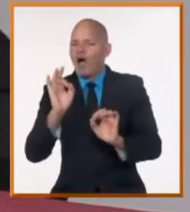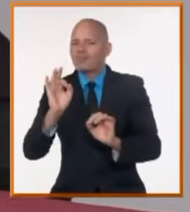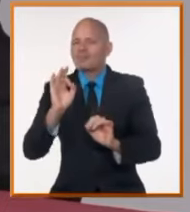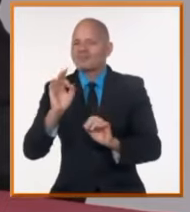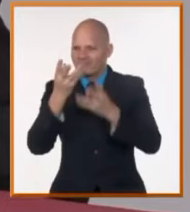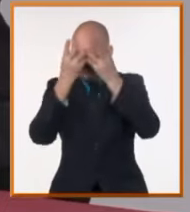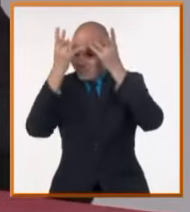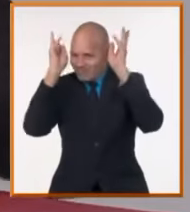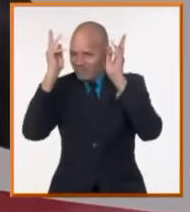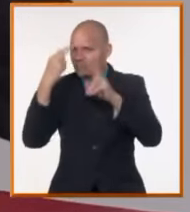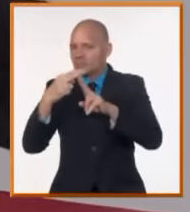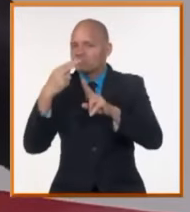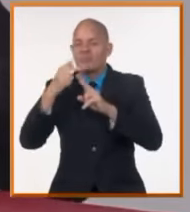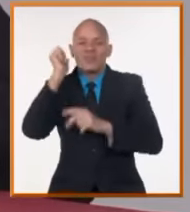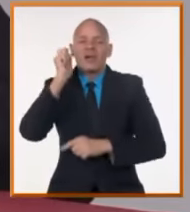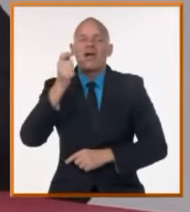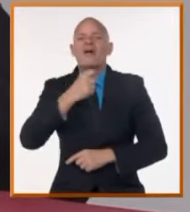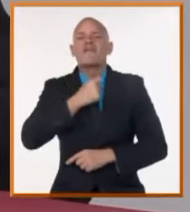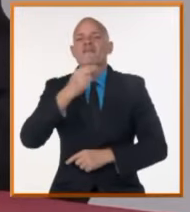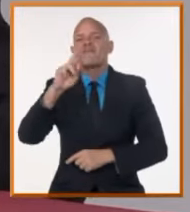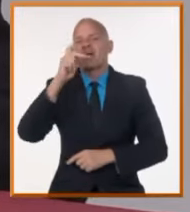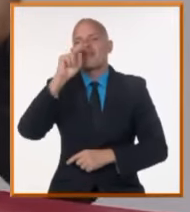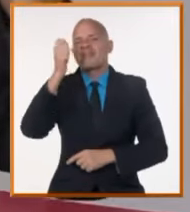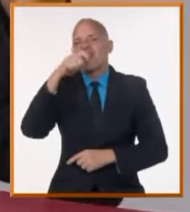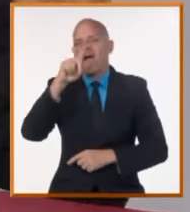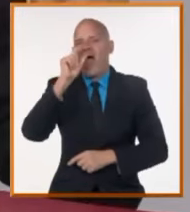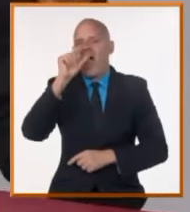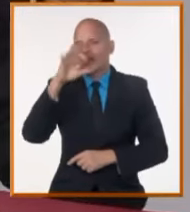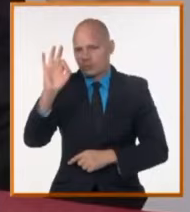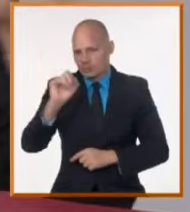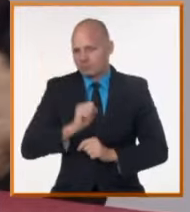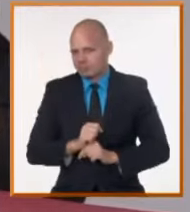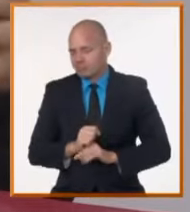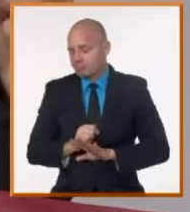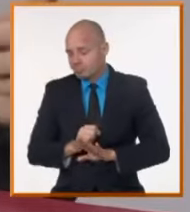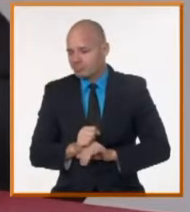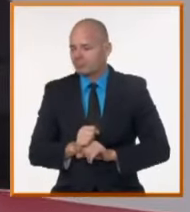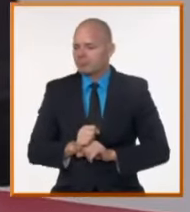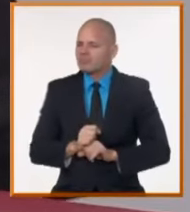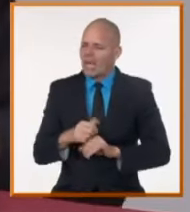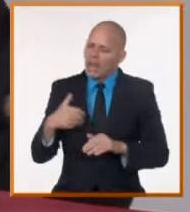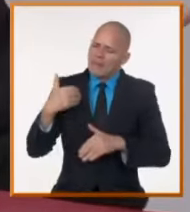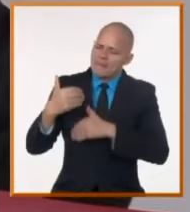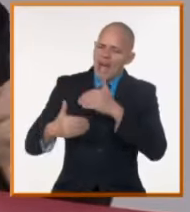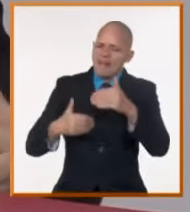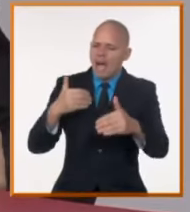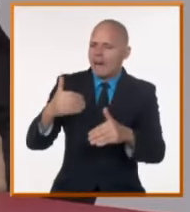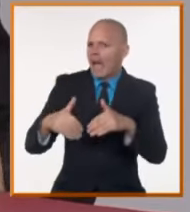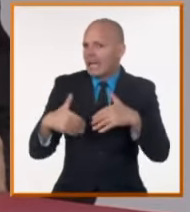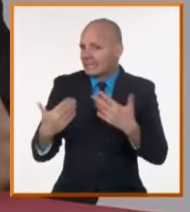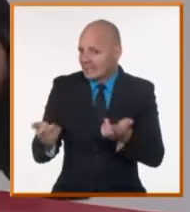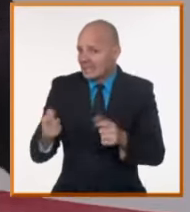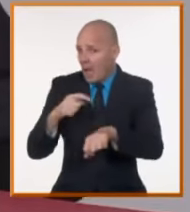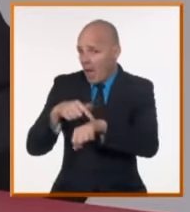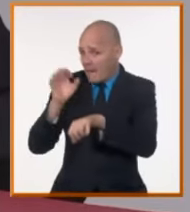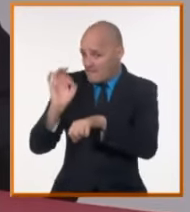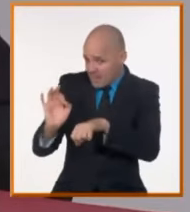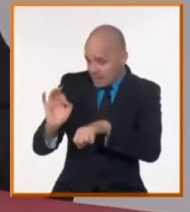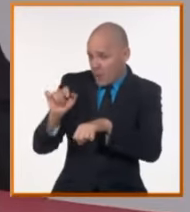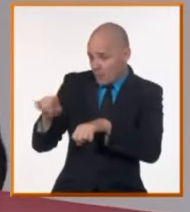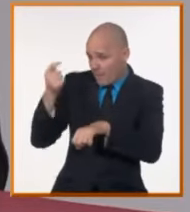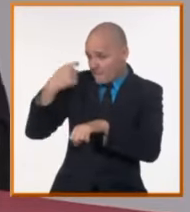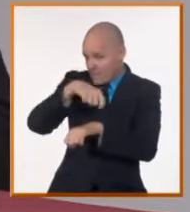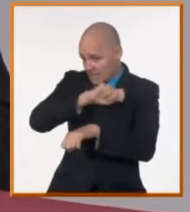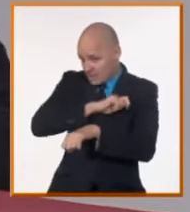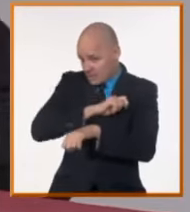instante surge la figura de John Quincy Adams. John Quincy Adams, que no es ningún improvisado en política exterior, en ese